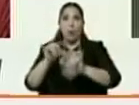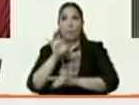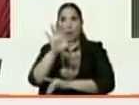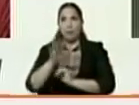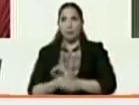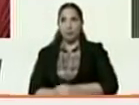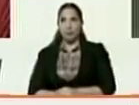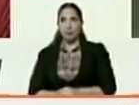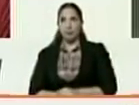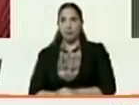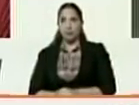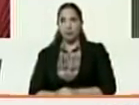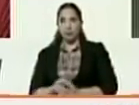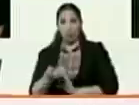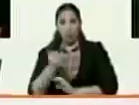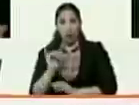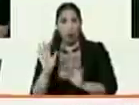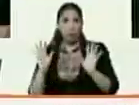Y allá está.